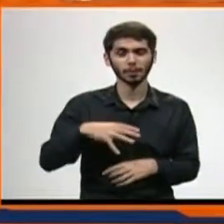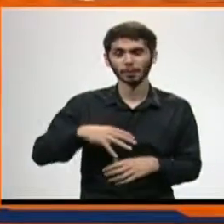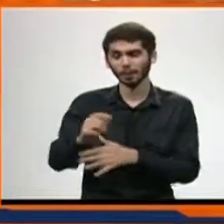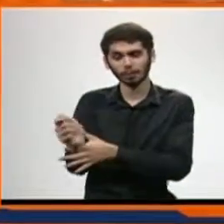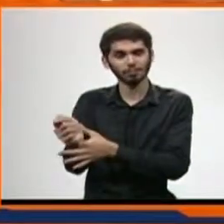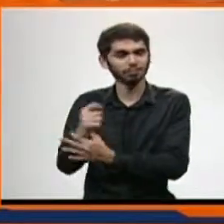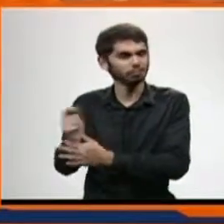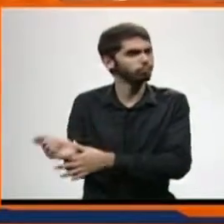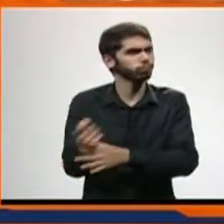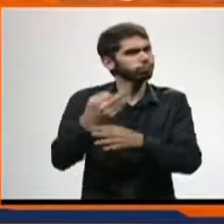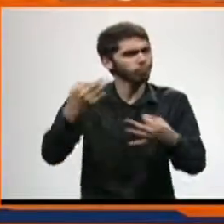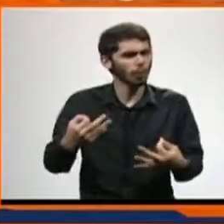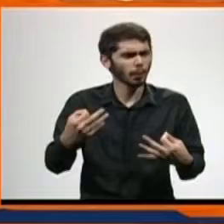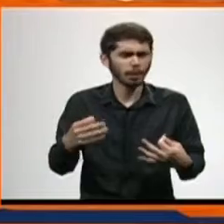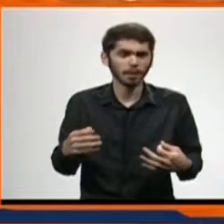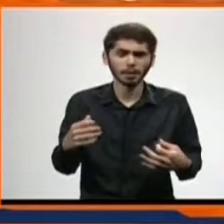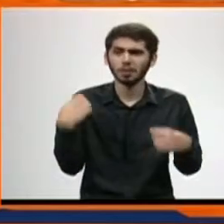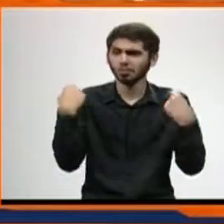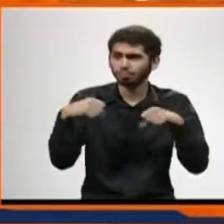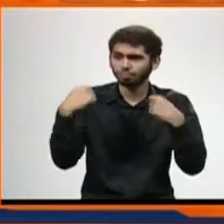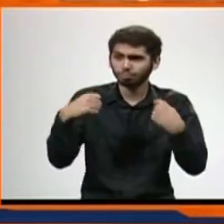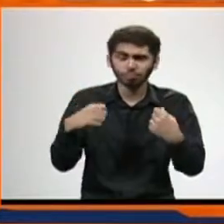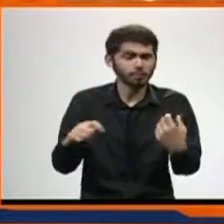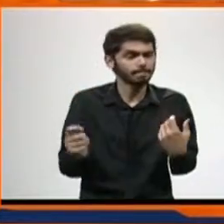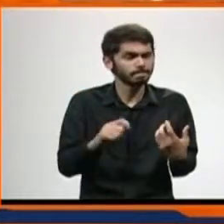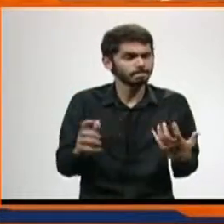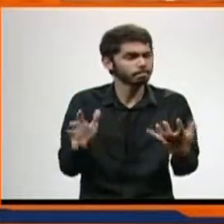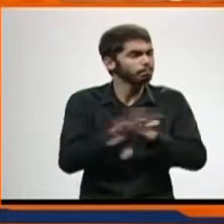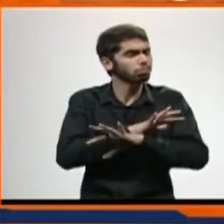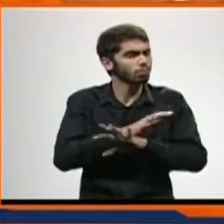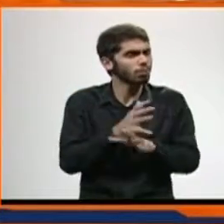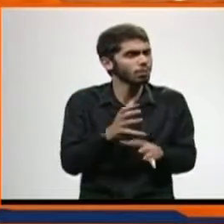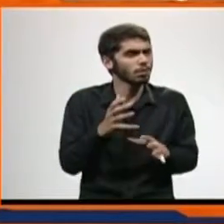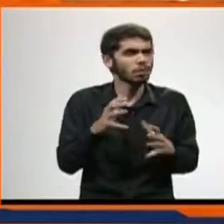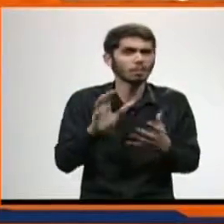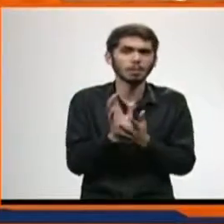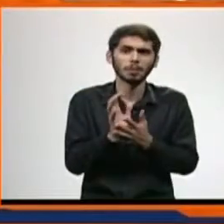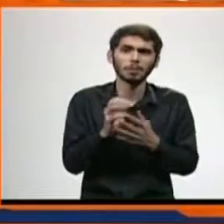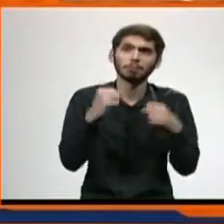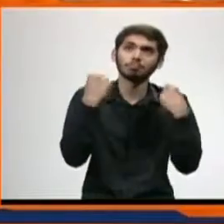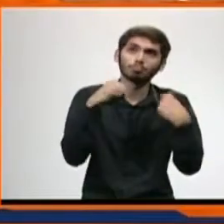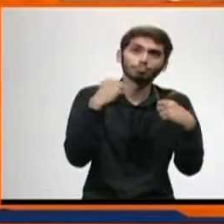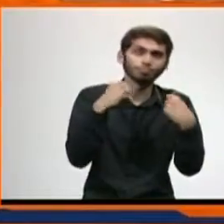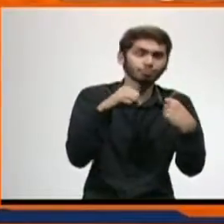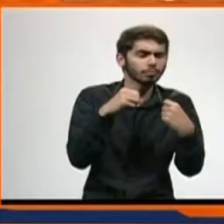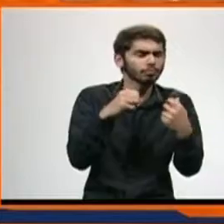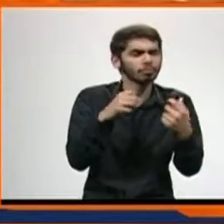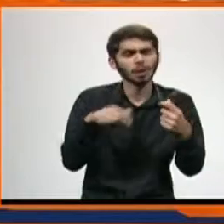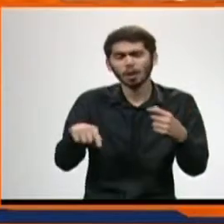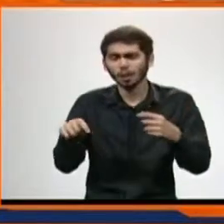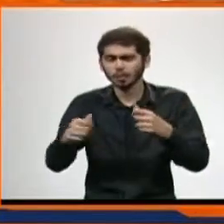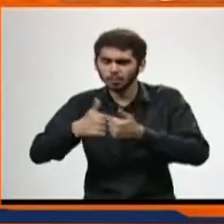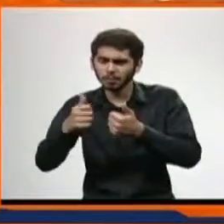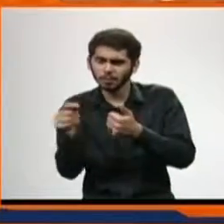jugar pelos mucho más firme qué es lo que vengo entrenando Me faltó habré puesto un entrenamiento un 40% un 50% tenía que haber puesto todo